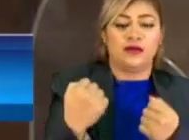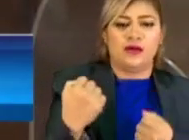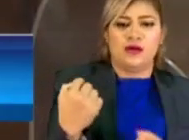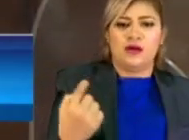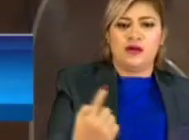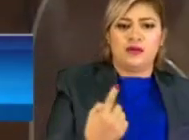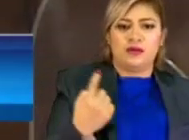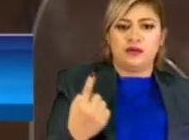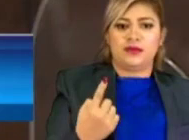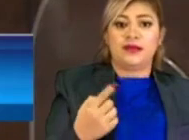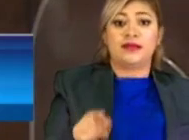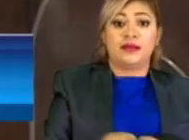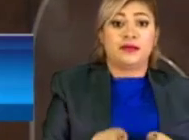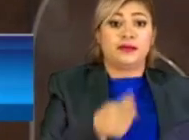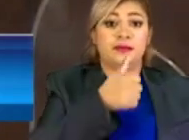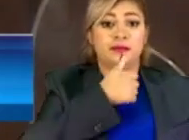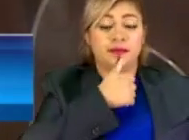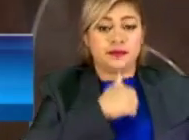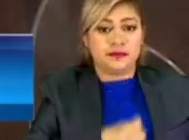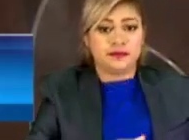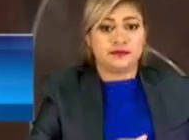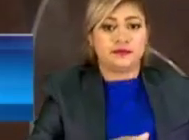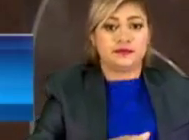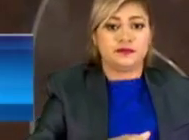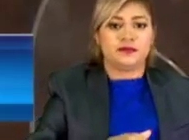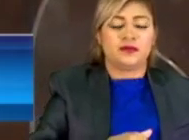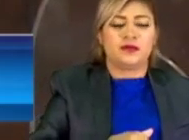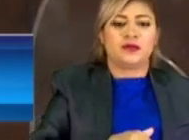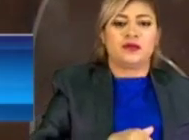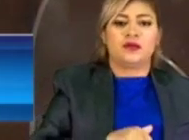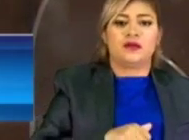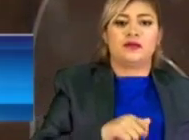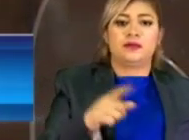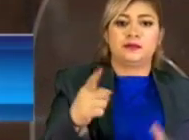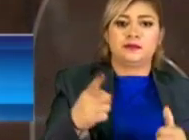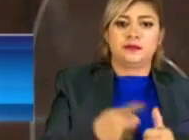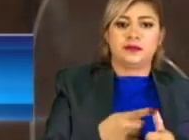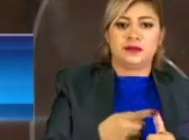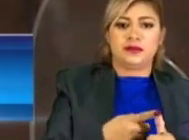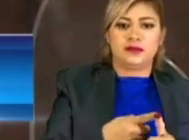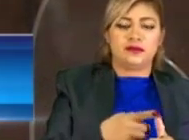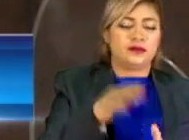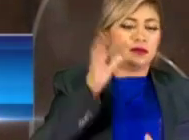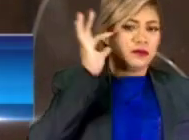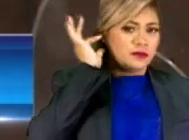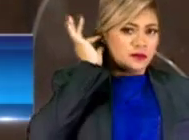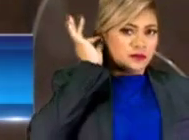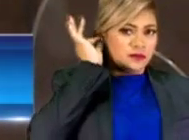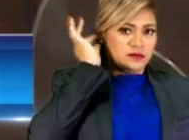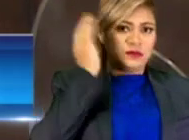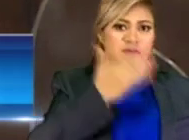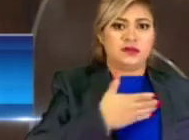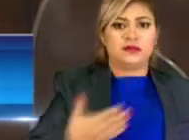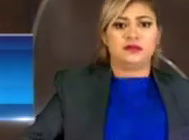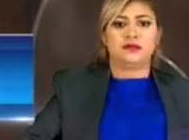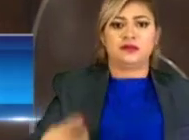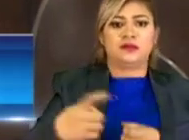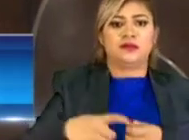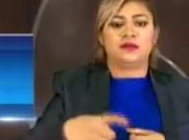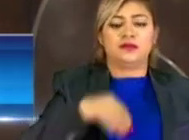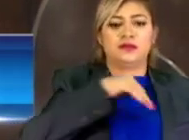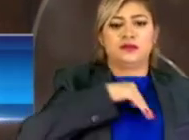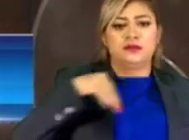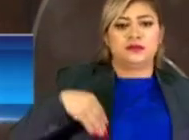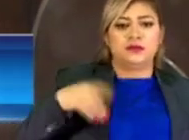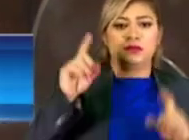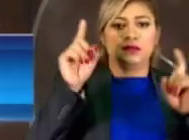público-privado liderado por nuestra primera dama, con la participación del Ministerio de Educación